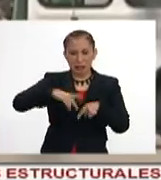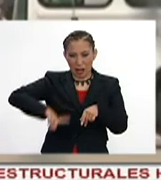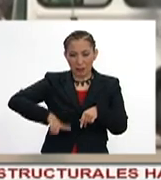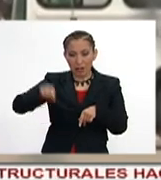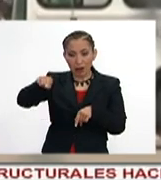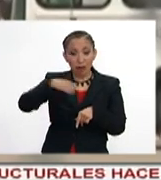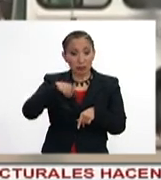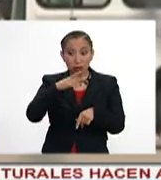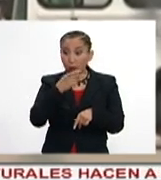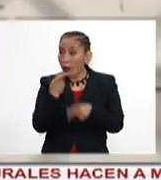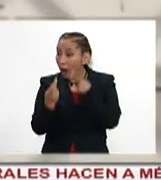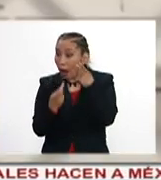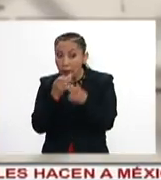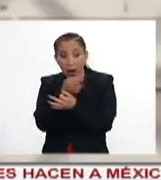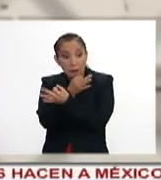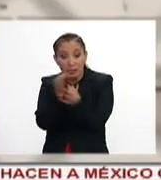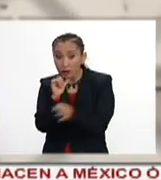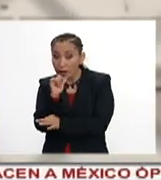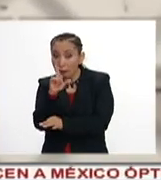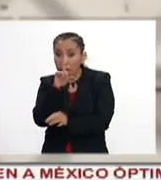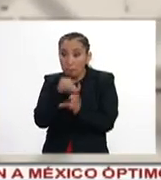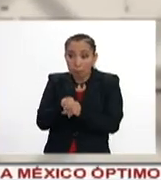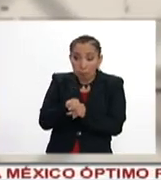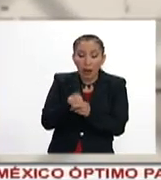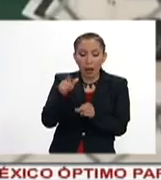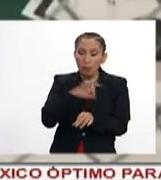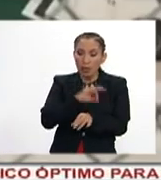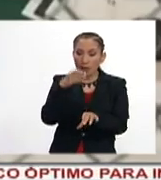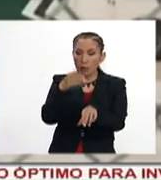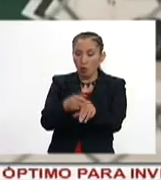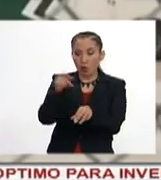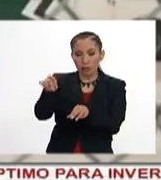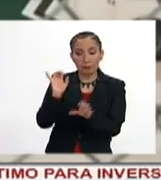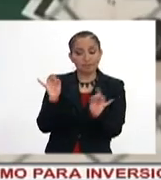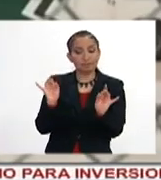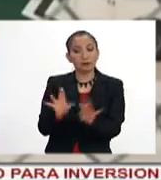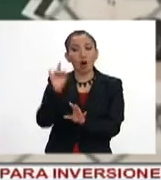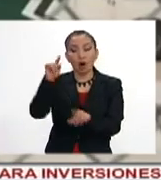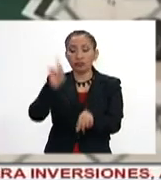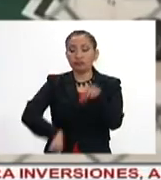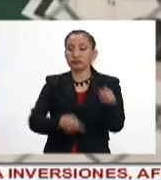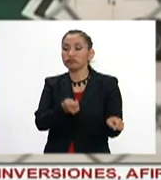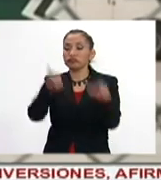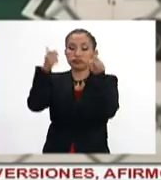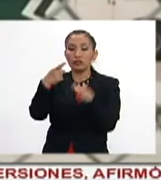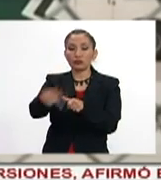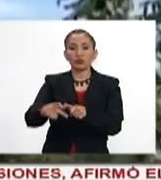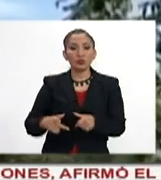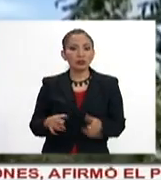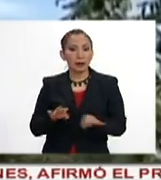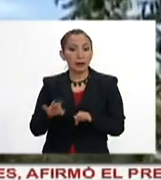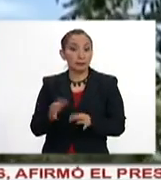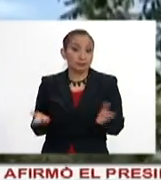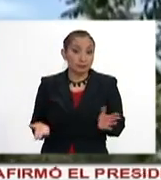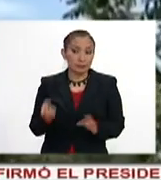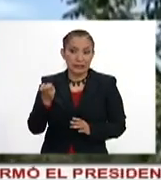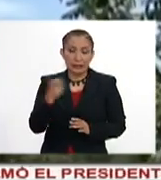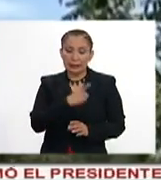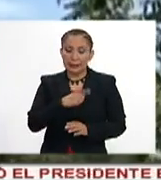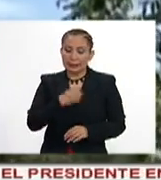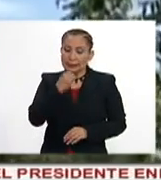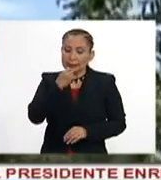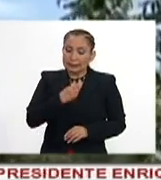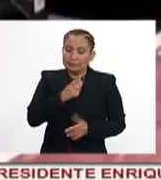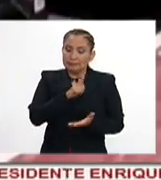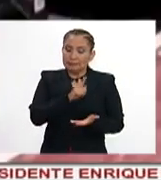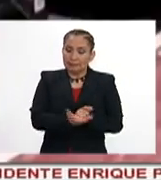ser sometidos a una pena, a una multa, a una sanción, a ser destituidos de sus cargos. Entonces, pues claramente, pues esta